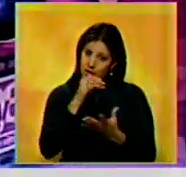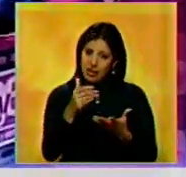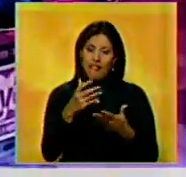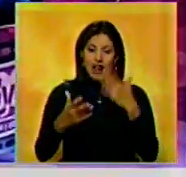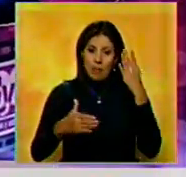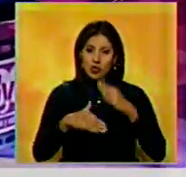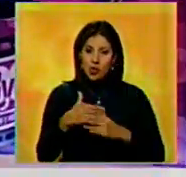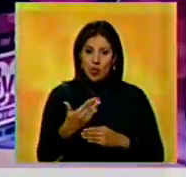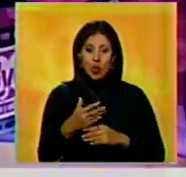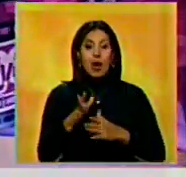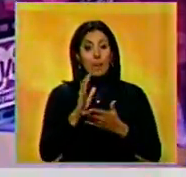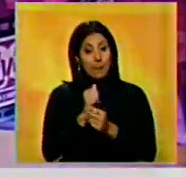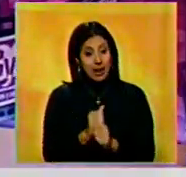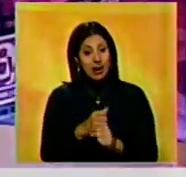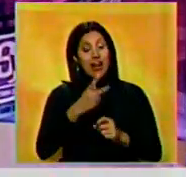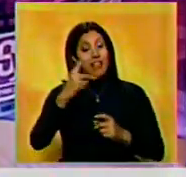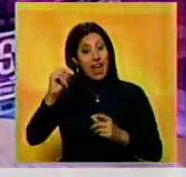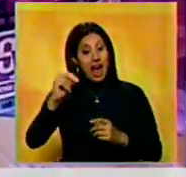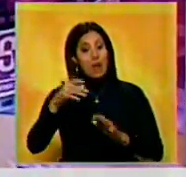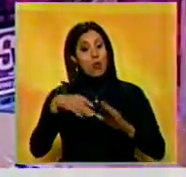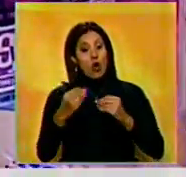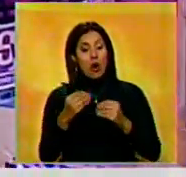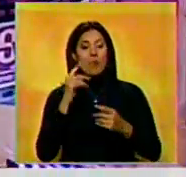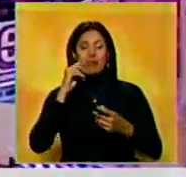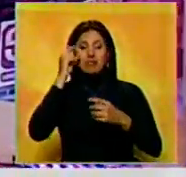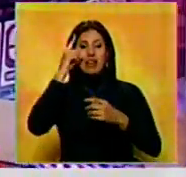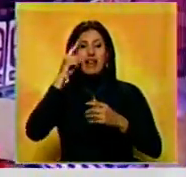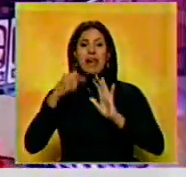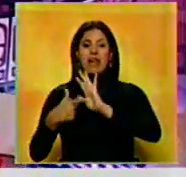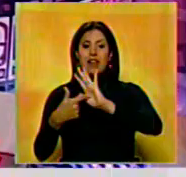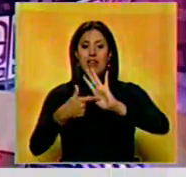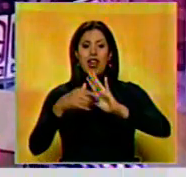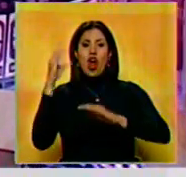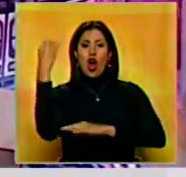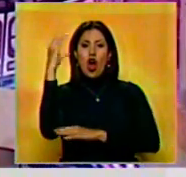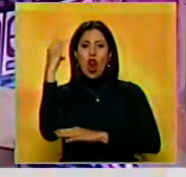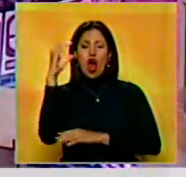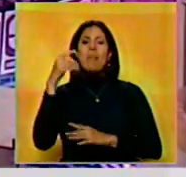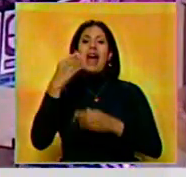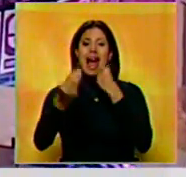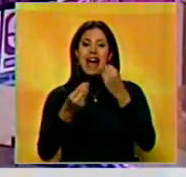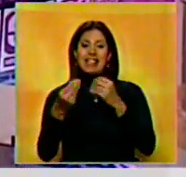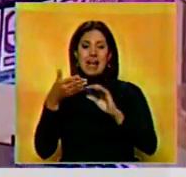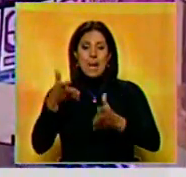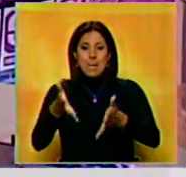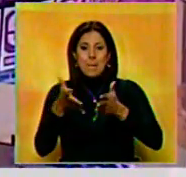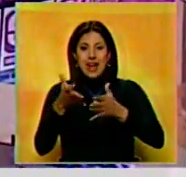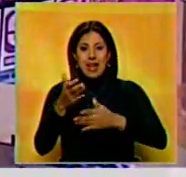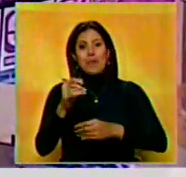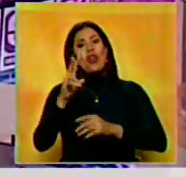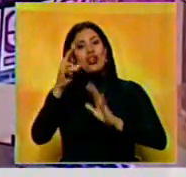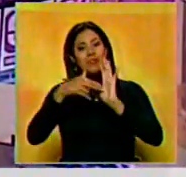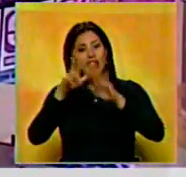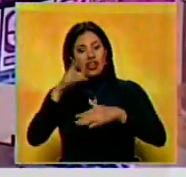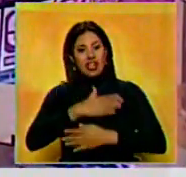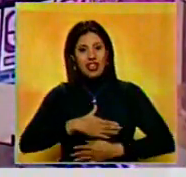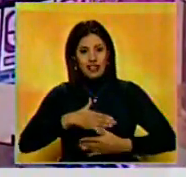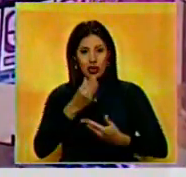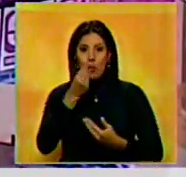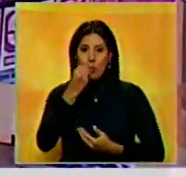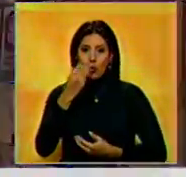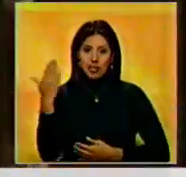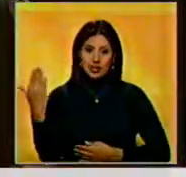de Estrenos y Estrellas, pero los dejamos mientras tanto con la impactante presentación del colombiano Juanes en lo que fueron los premios Grammy 2012. Disfrútenla, buen